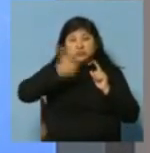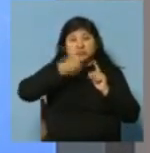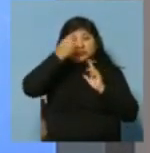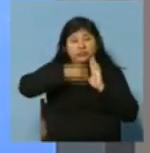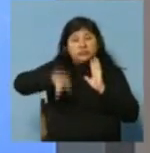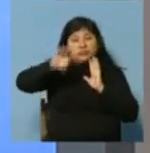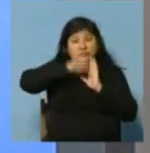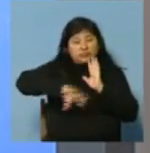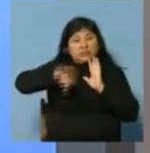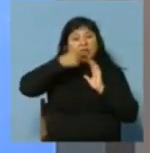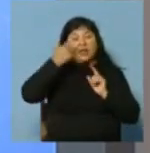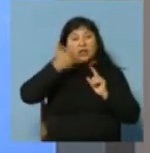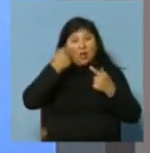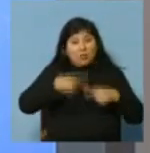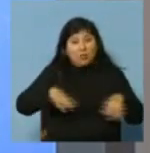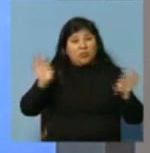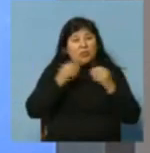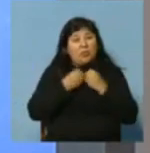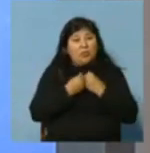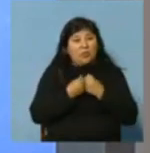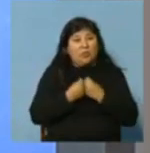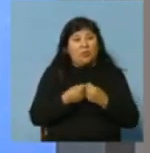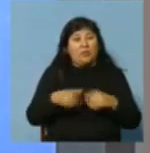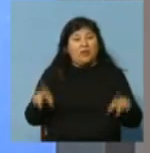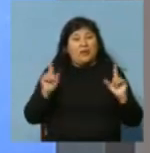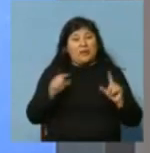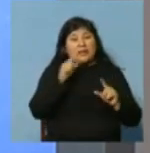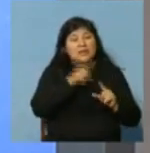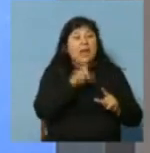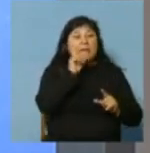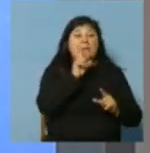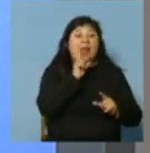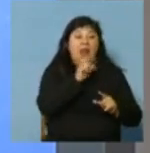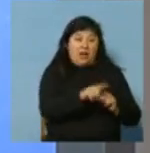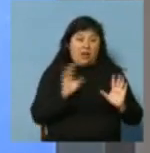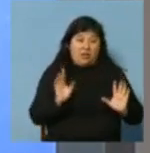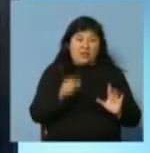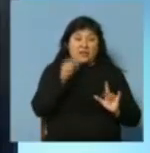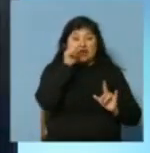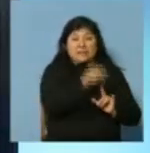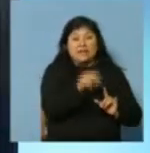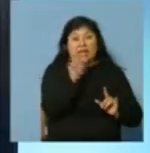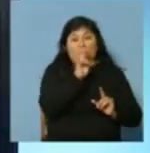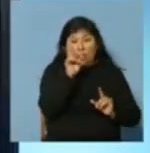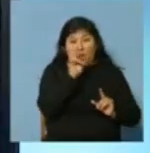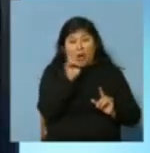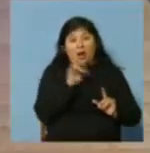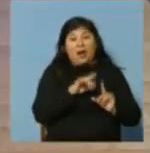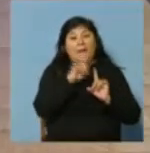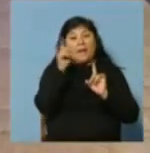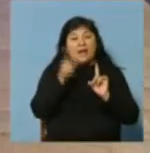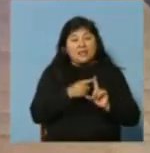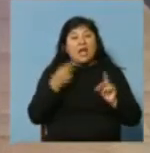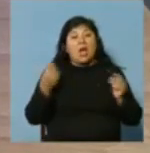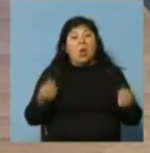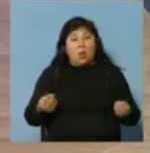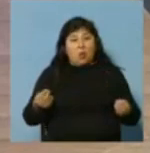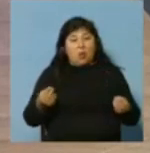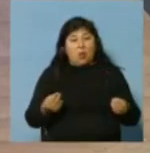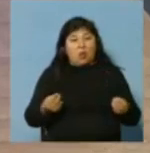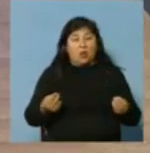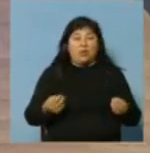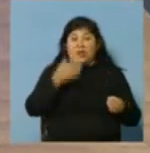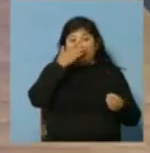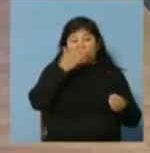y va a poner muy en peligro hasta esta paciente esta paciente había quedado embarazada y por una violación efectivamente con posterioridad